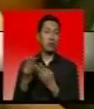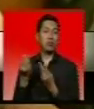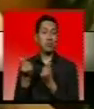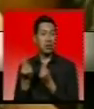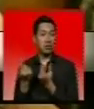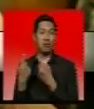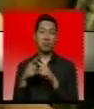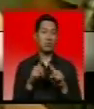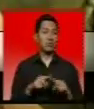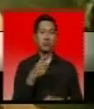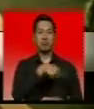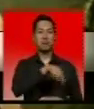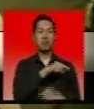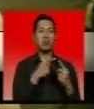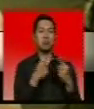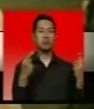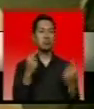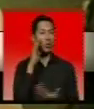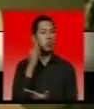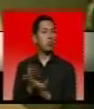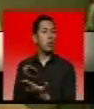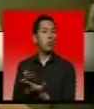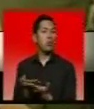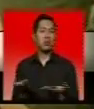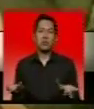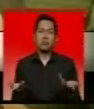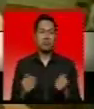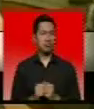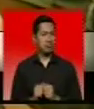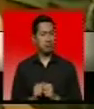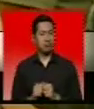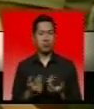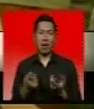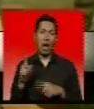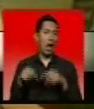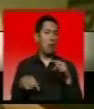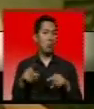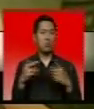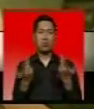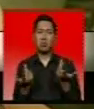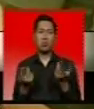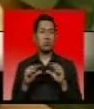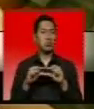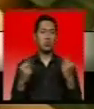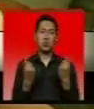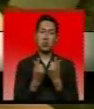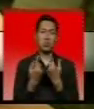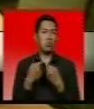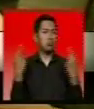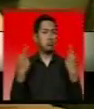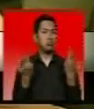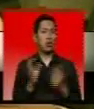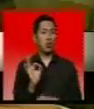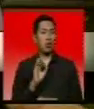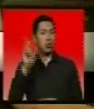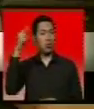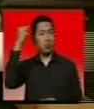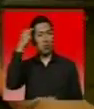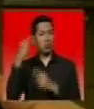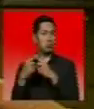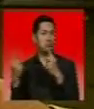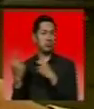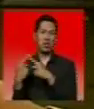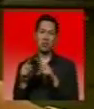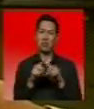los candidatos de la derecha y algunos sectores de la llamada izquierda que están al servicio de la derecha. Yo creo que